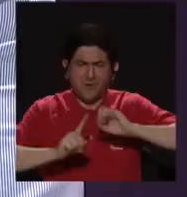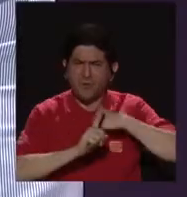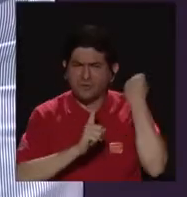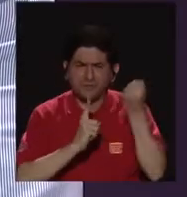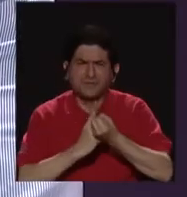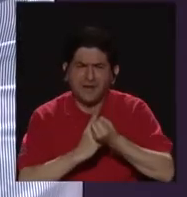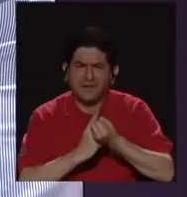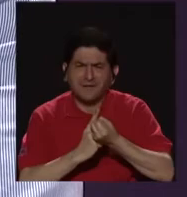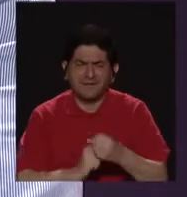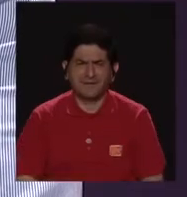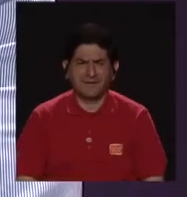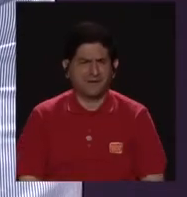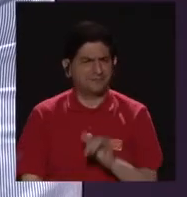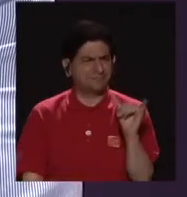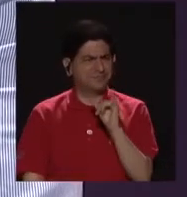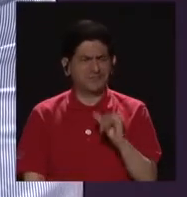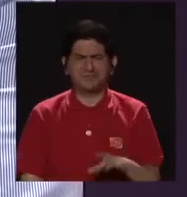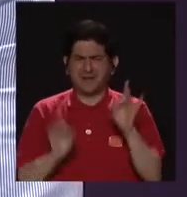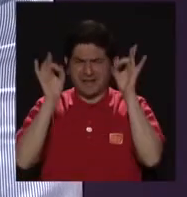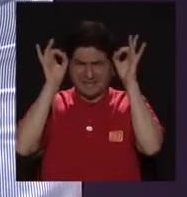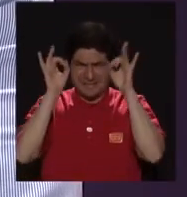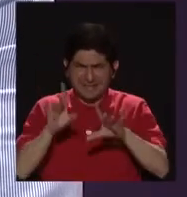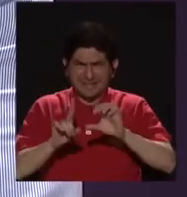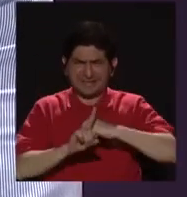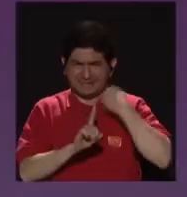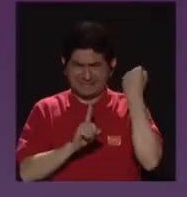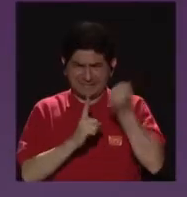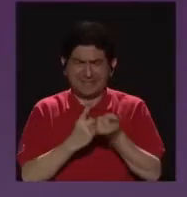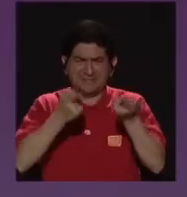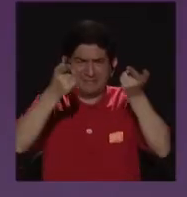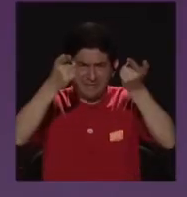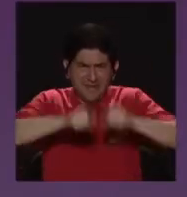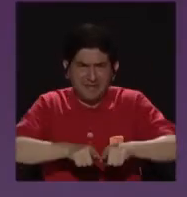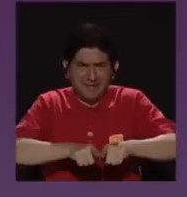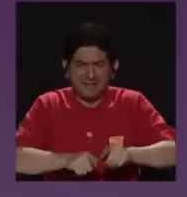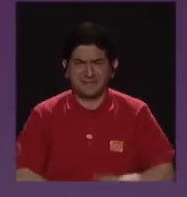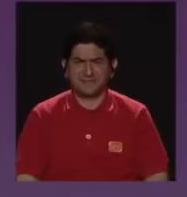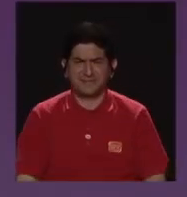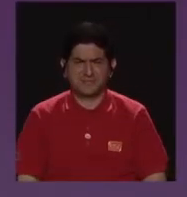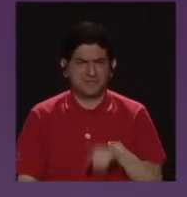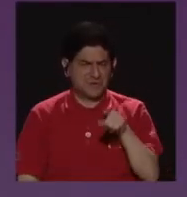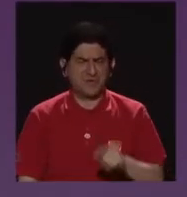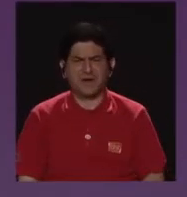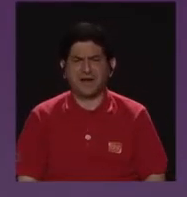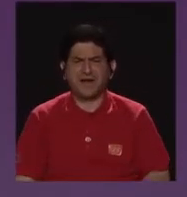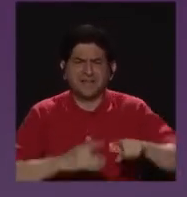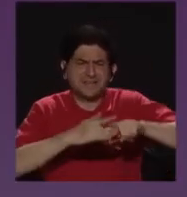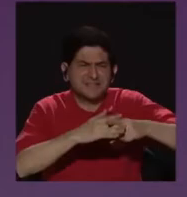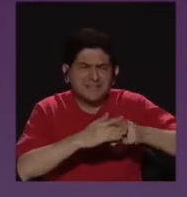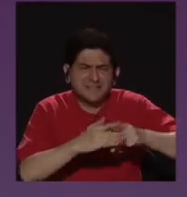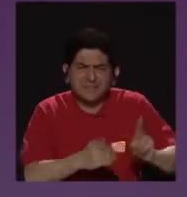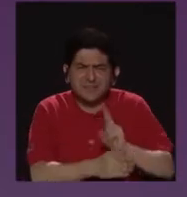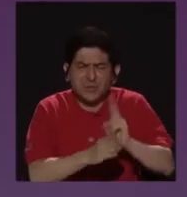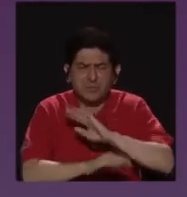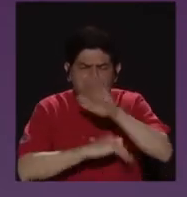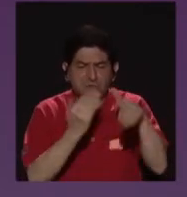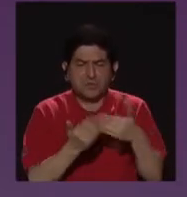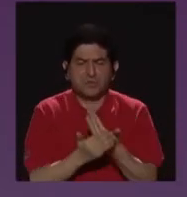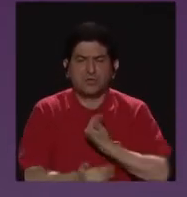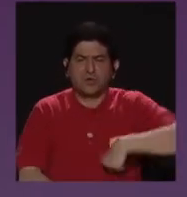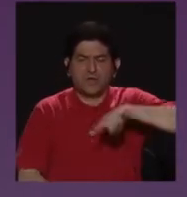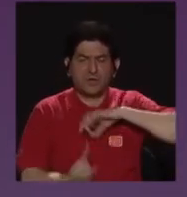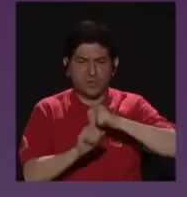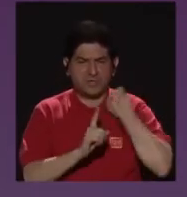cómo es como perverso como el hecho de cómo se instrumentaliza toda nuestra condición de